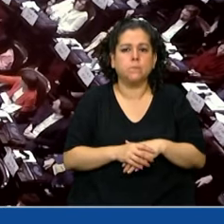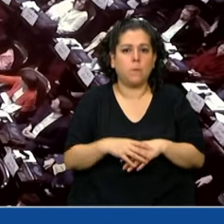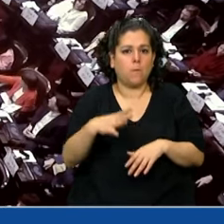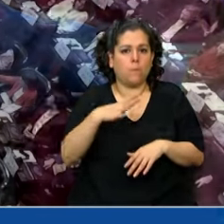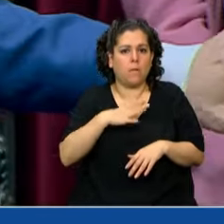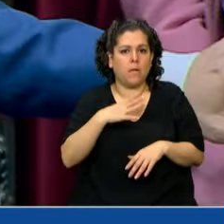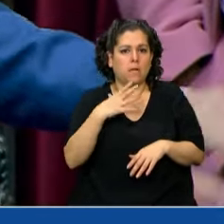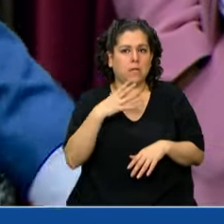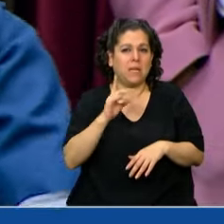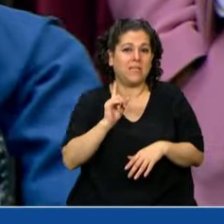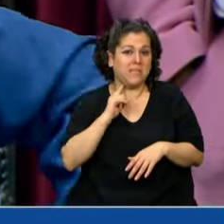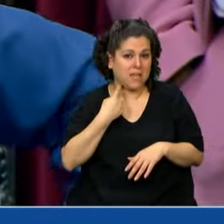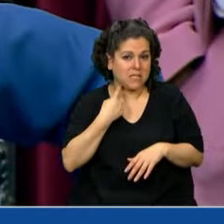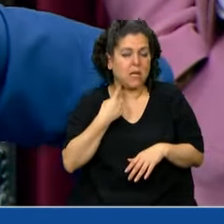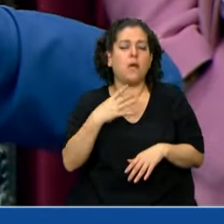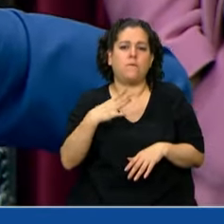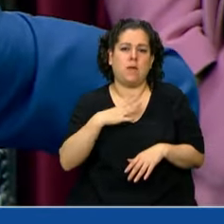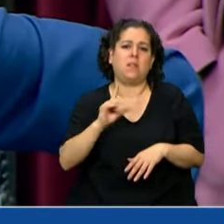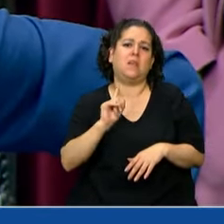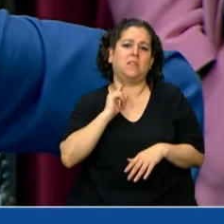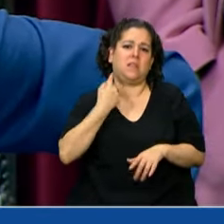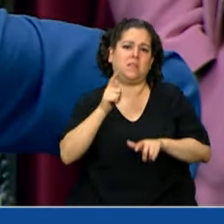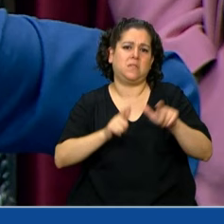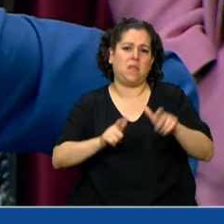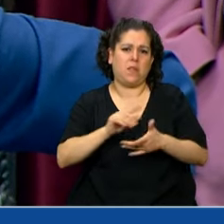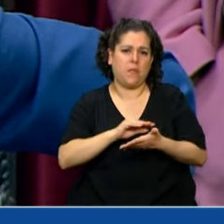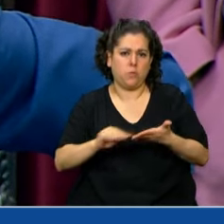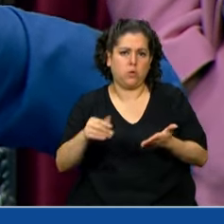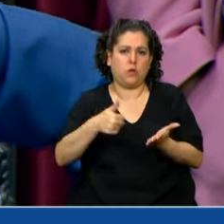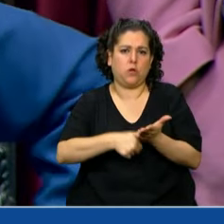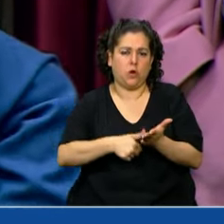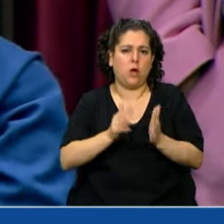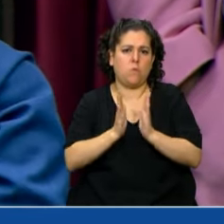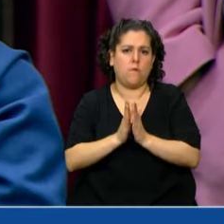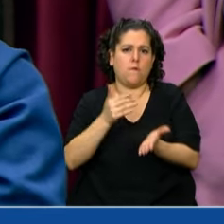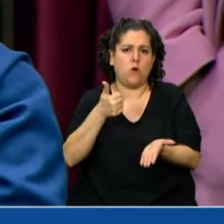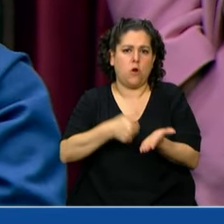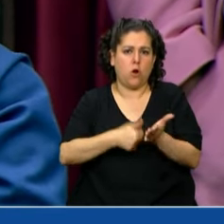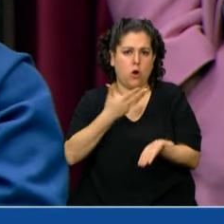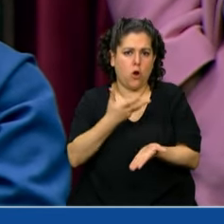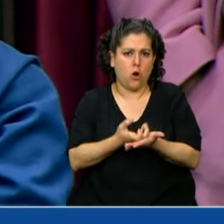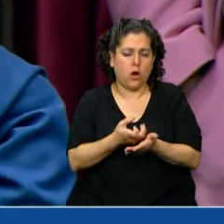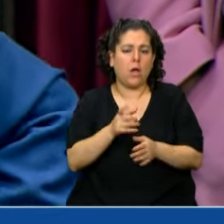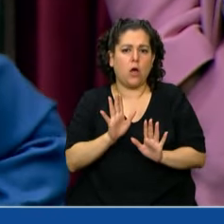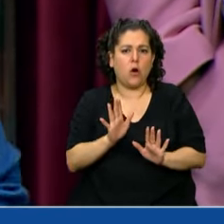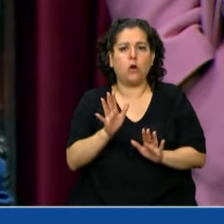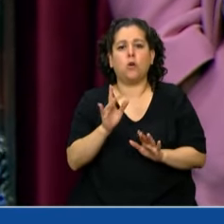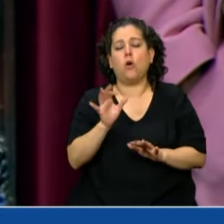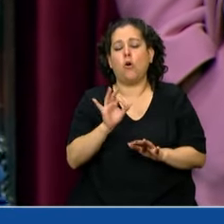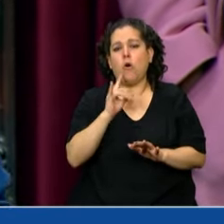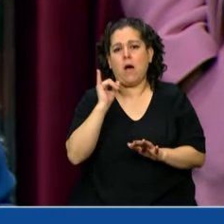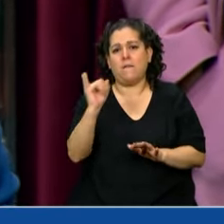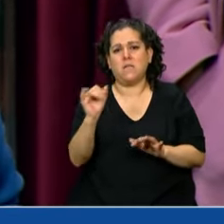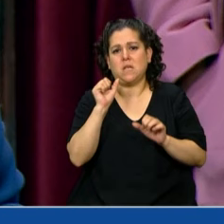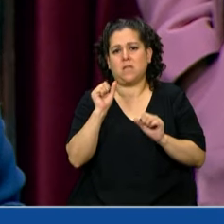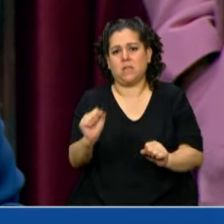faltan 13 13 diputados faltan que se logen les pido por favor que así lo hagan sino que se indiquen por secretaría Cuáles son